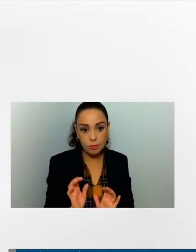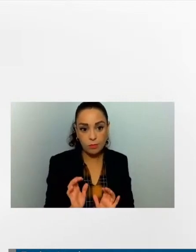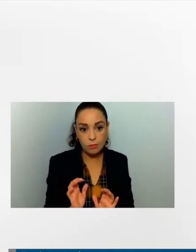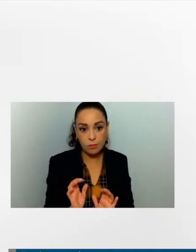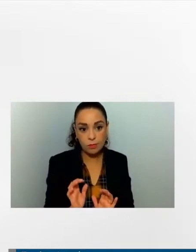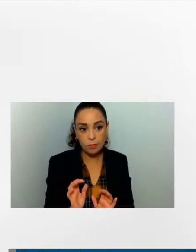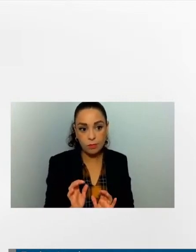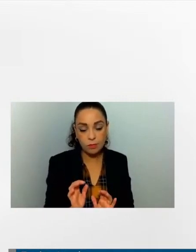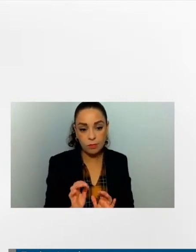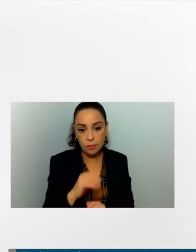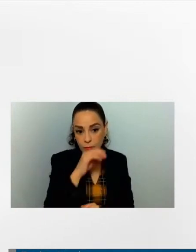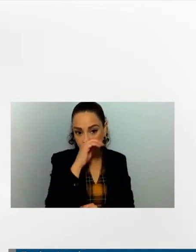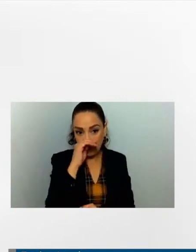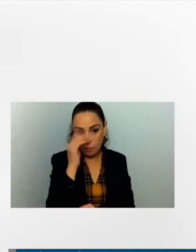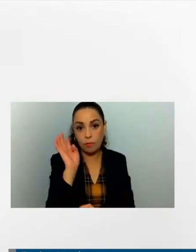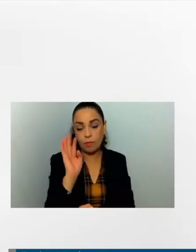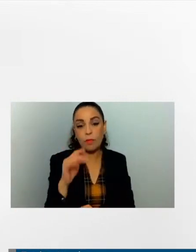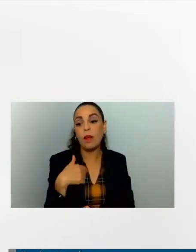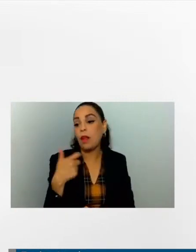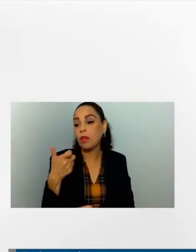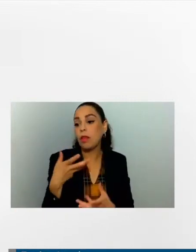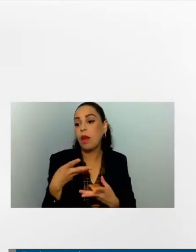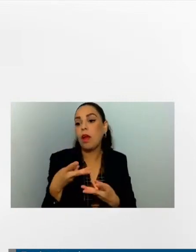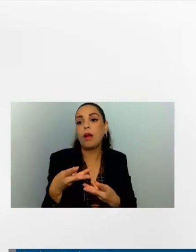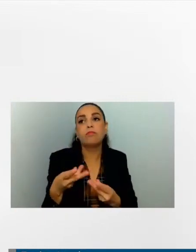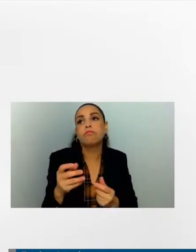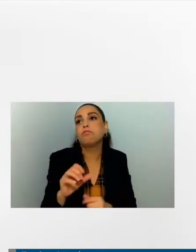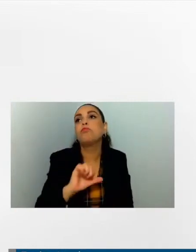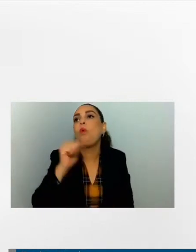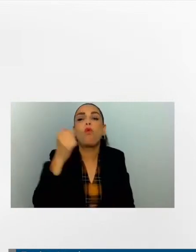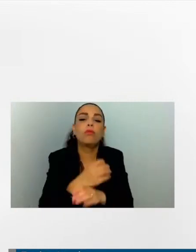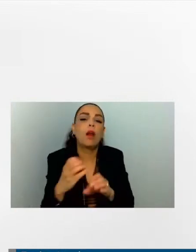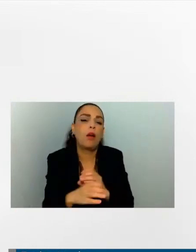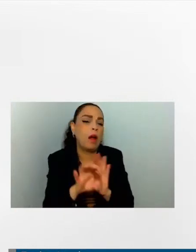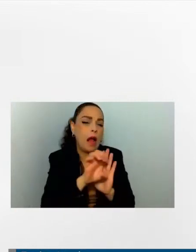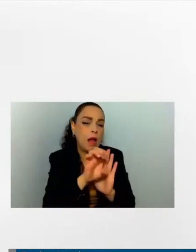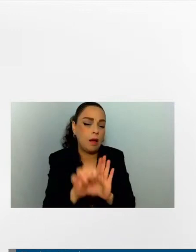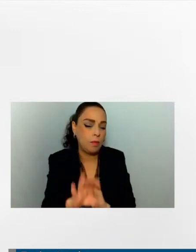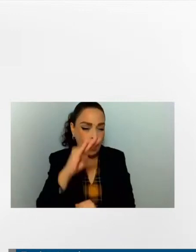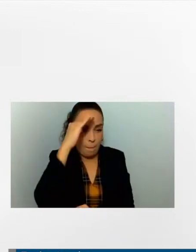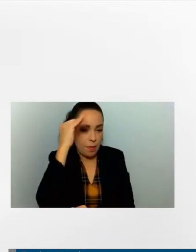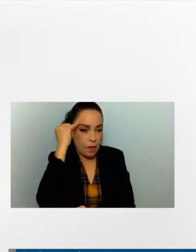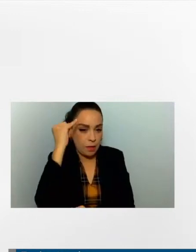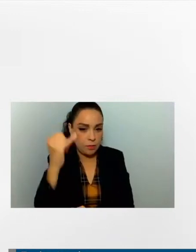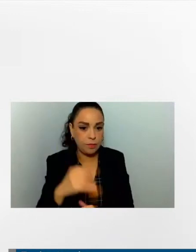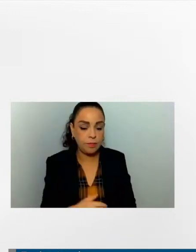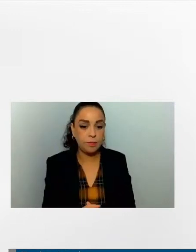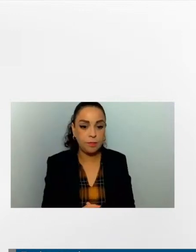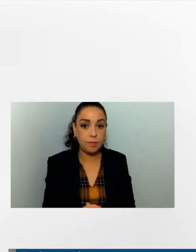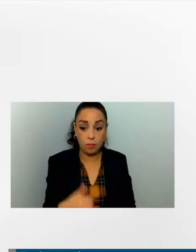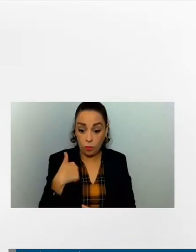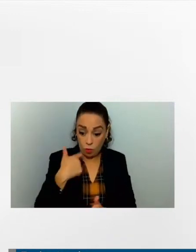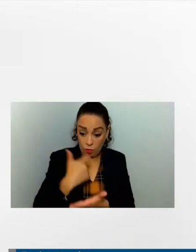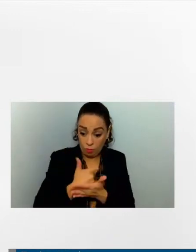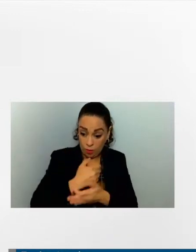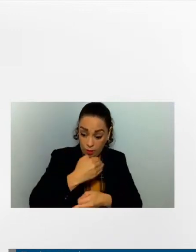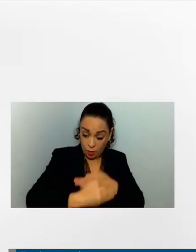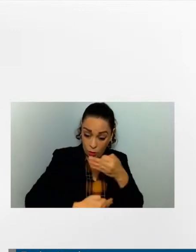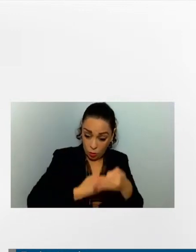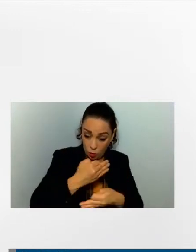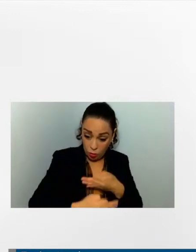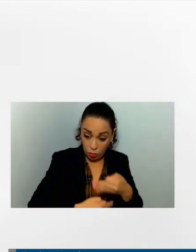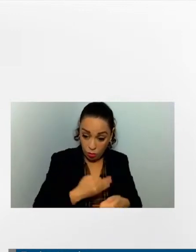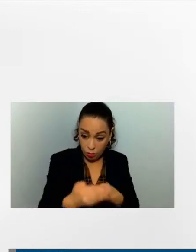dinero en otras cosas, vamos a pensar, ¿no? Entonces, el que yo pague todo implica que entonces ahora el